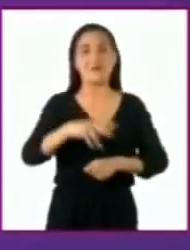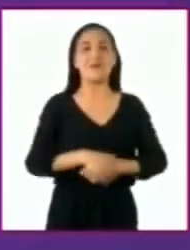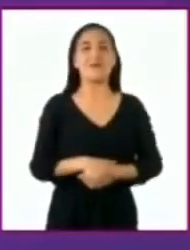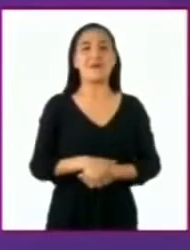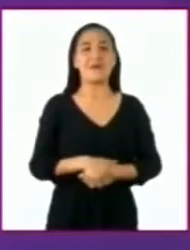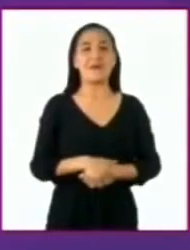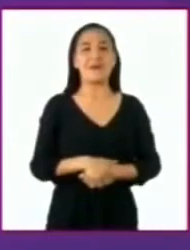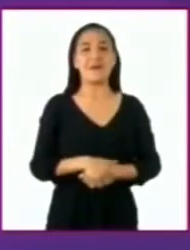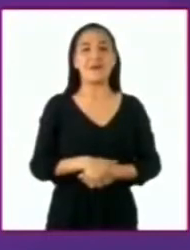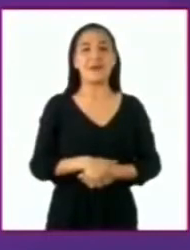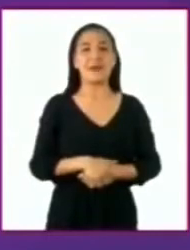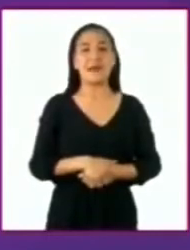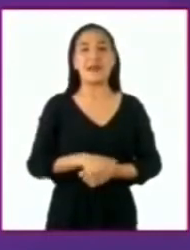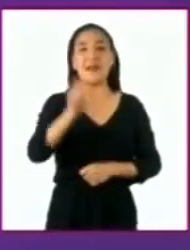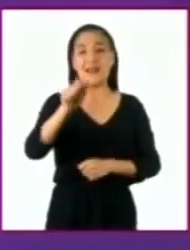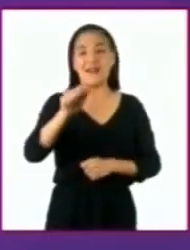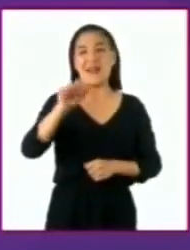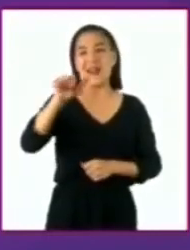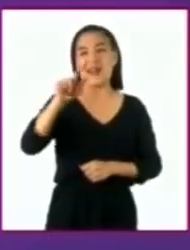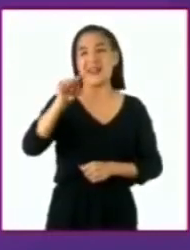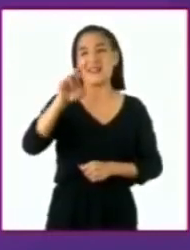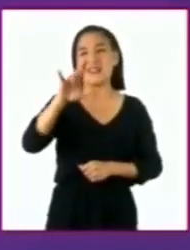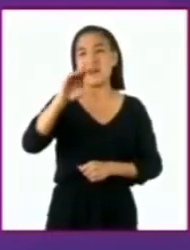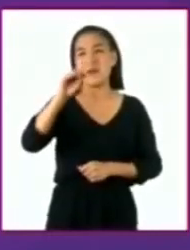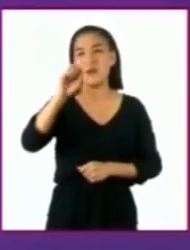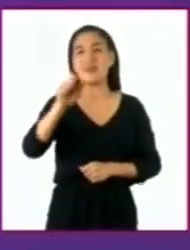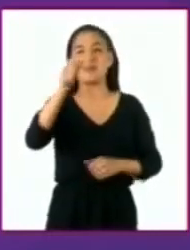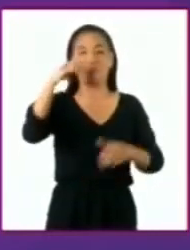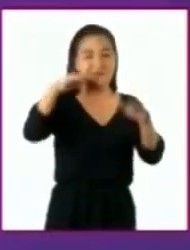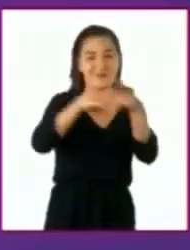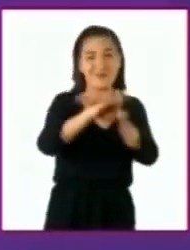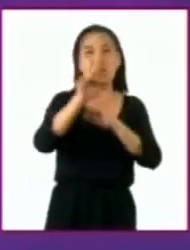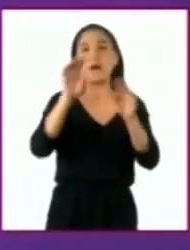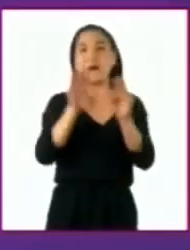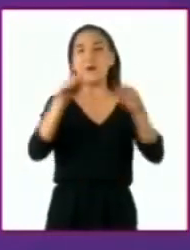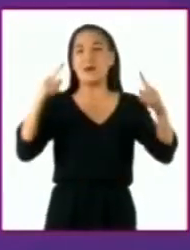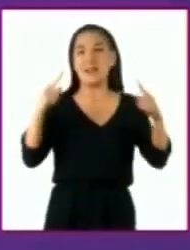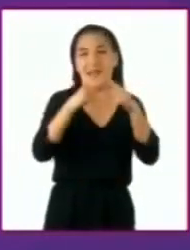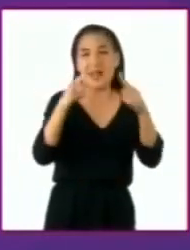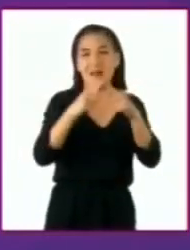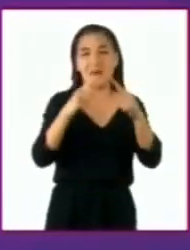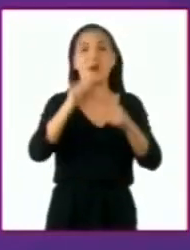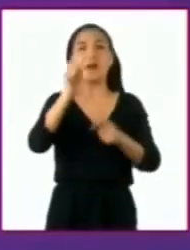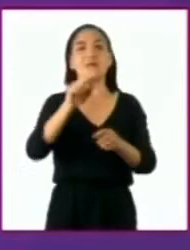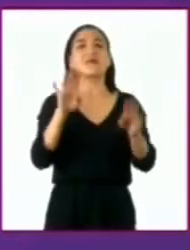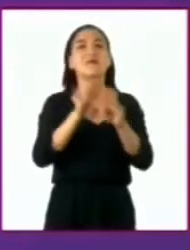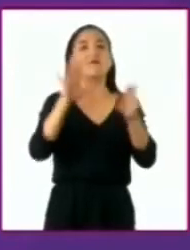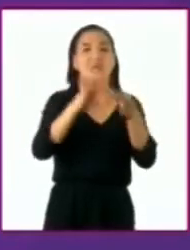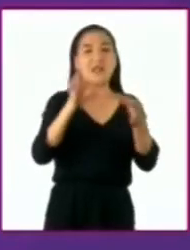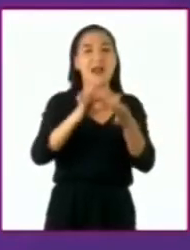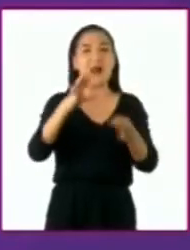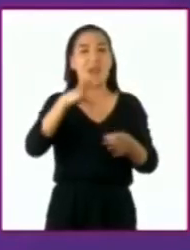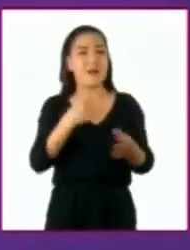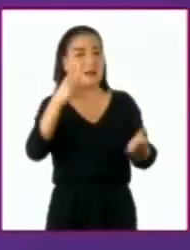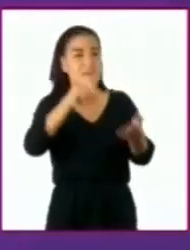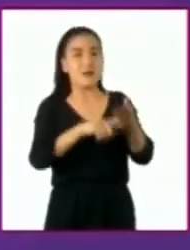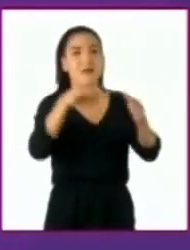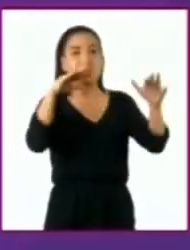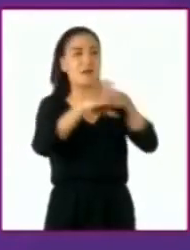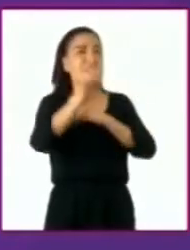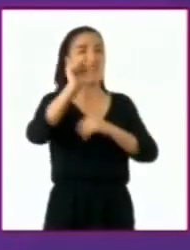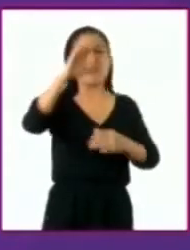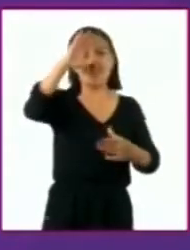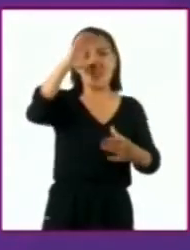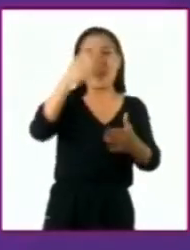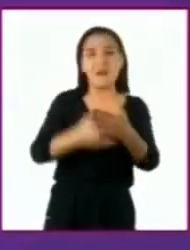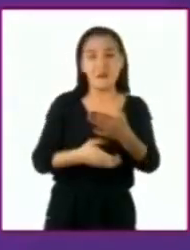En los atrios de los conventos no solamente les enseñaban muchos elementos de la religión católica,